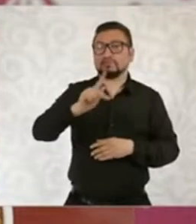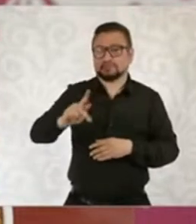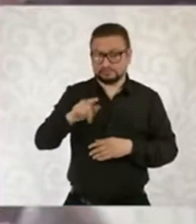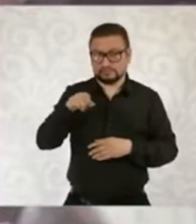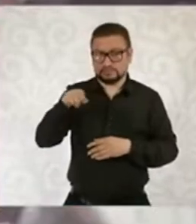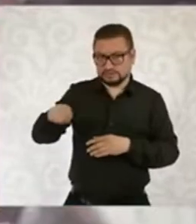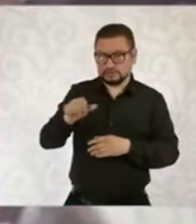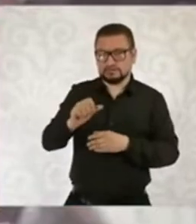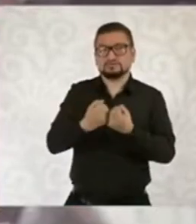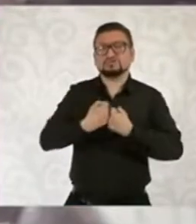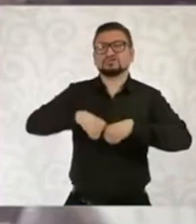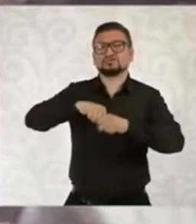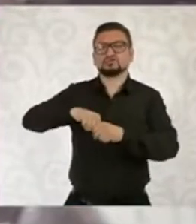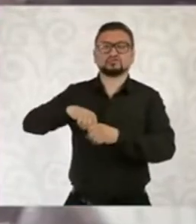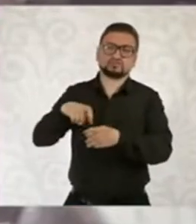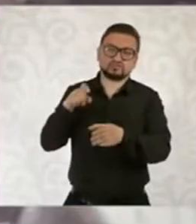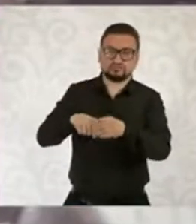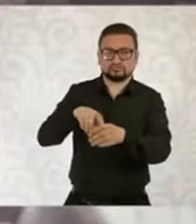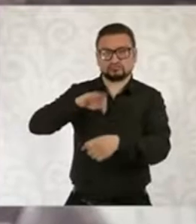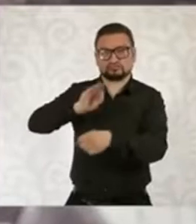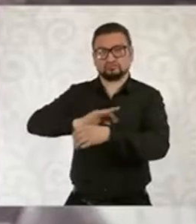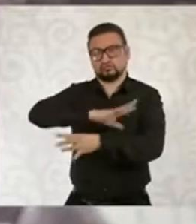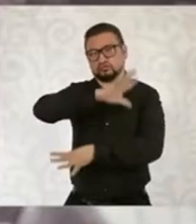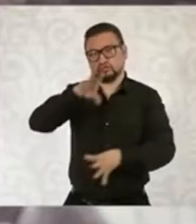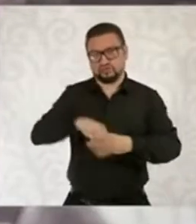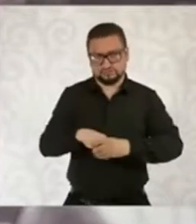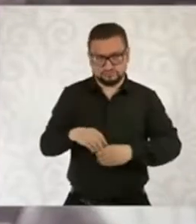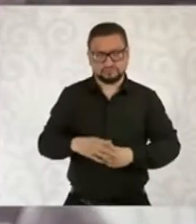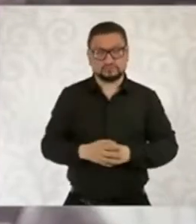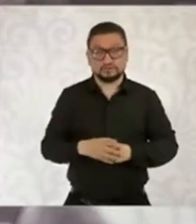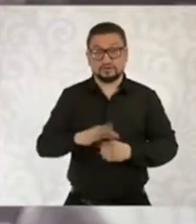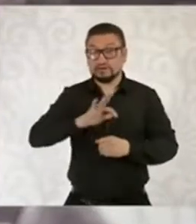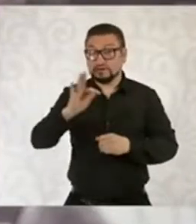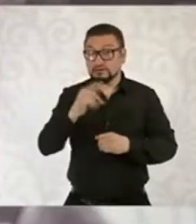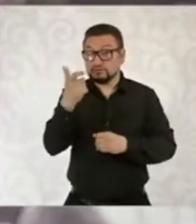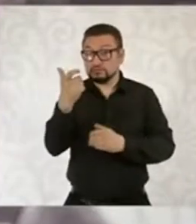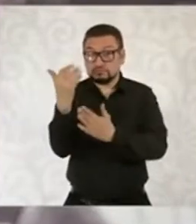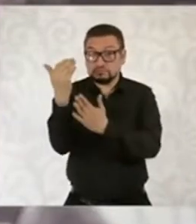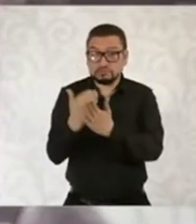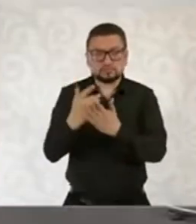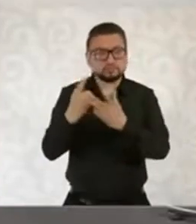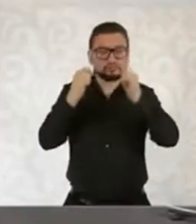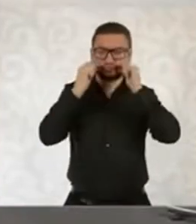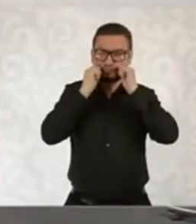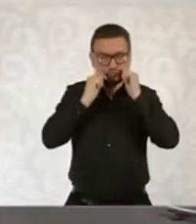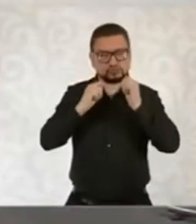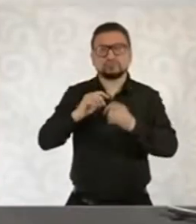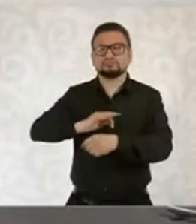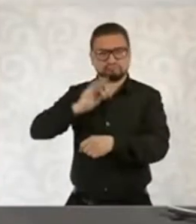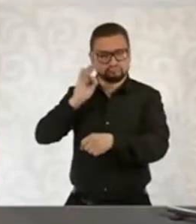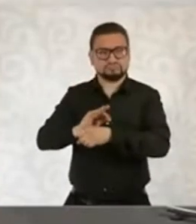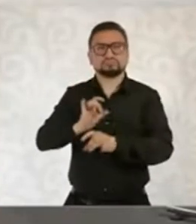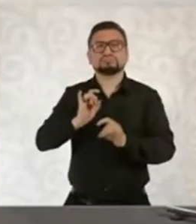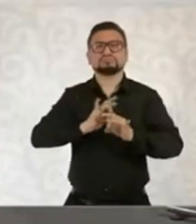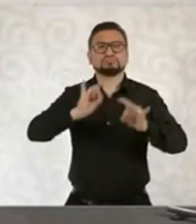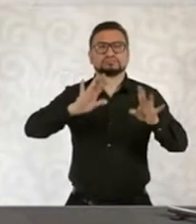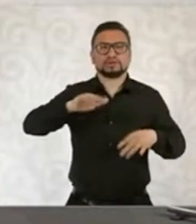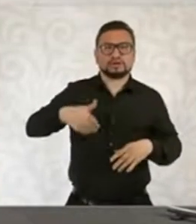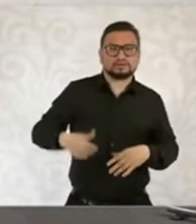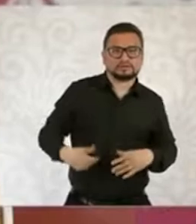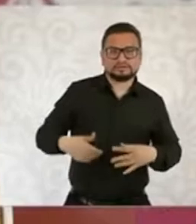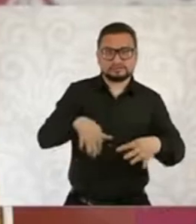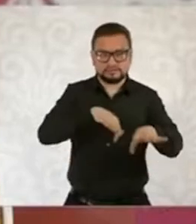asegurarla con todos los beneficios del IMSS. Si no alcanzó ese monto, de todas formas, está protegida contra accidentes de